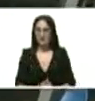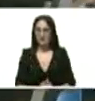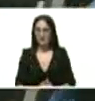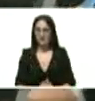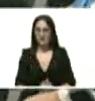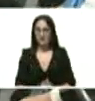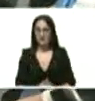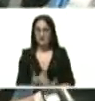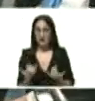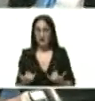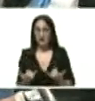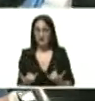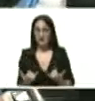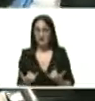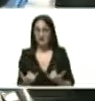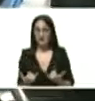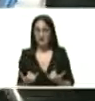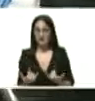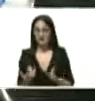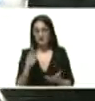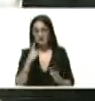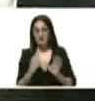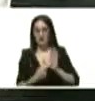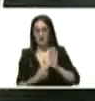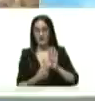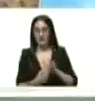Aquí están, aquí lo podemos ver.